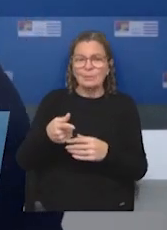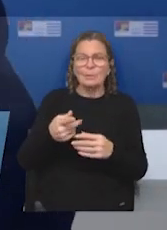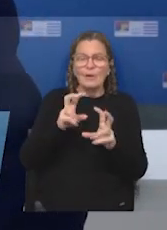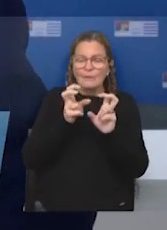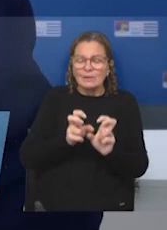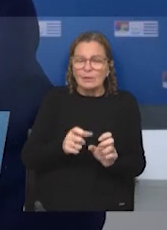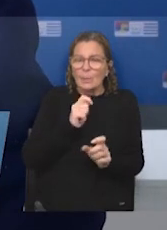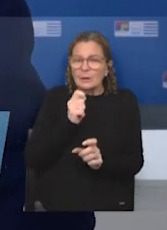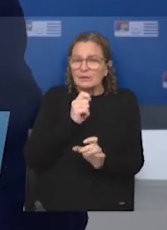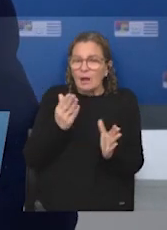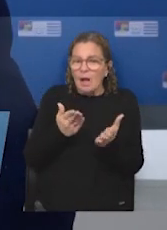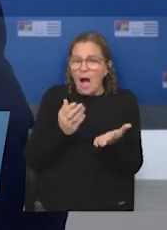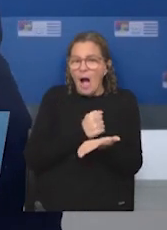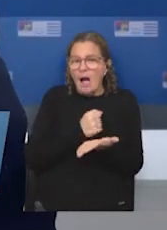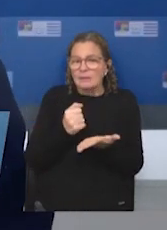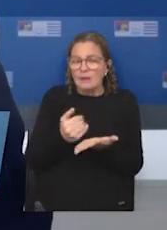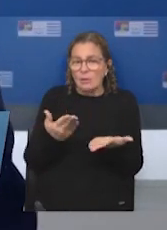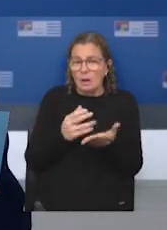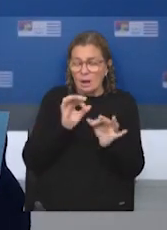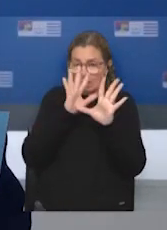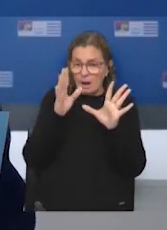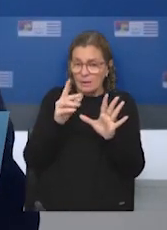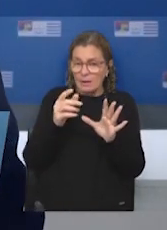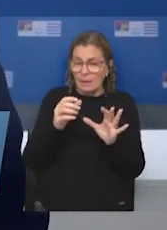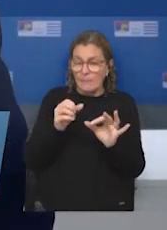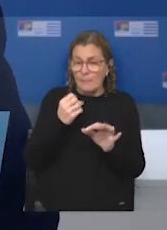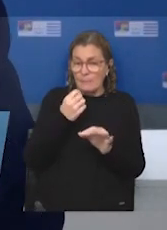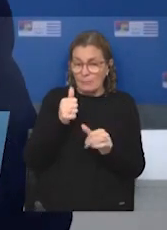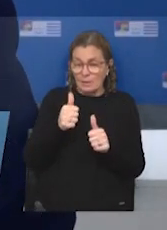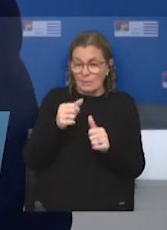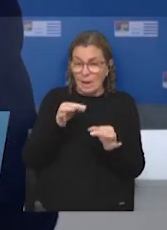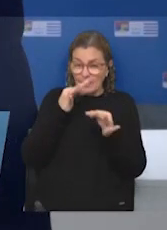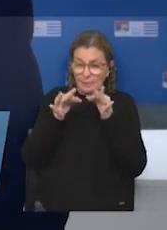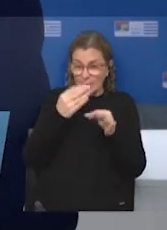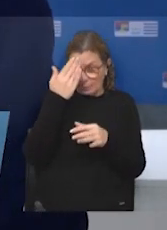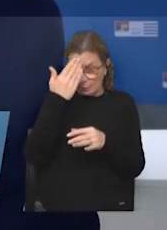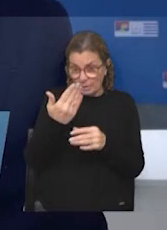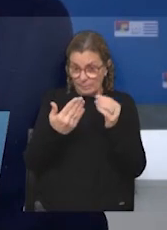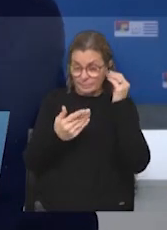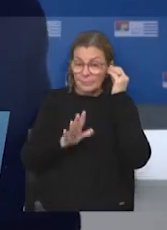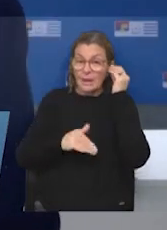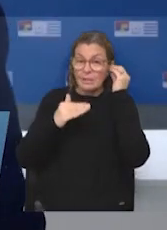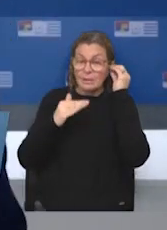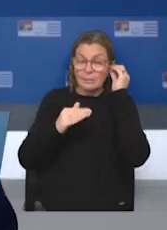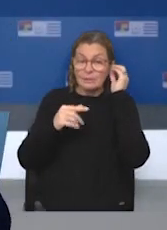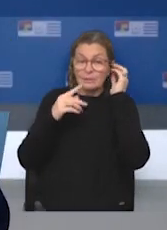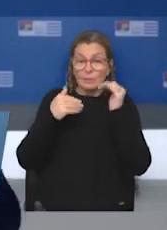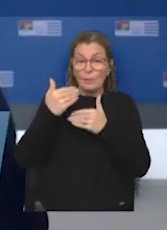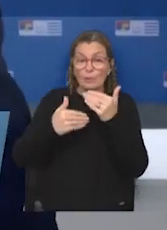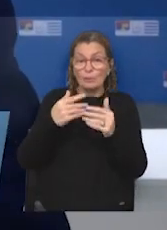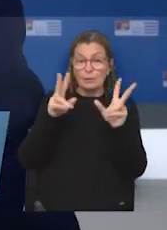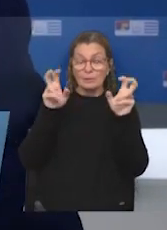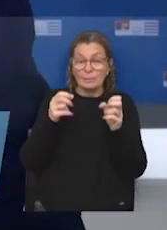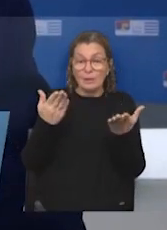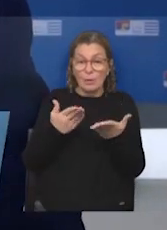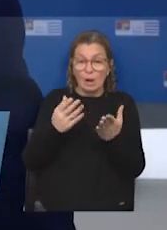periodística que ojalá se aclare y se aclare bien en frente le va a pedir explicaciones bueno dependiendo de cómo evolucione el tema hasta